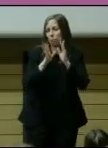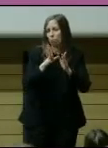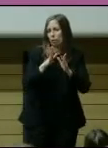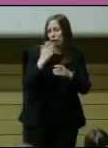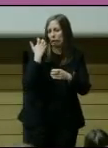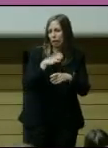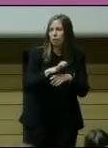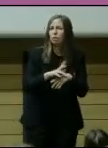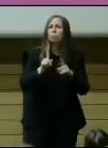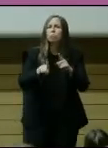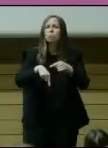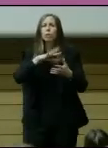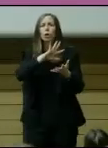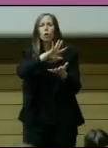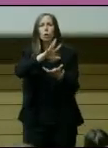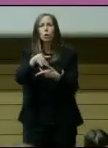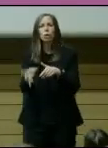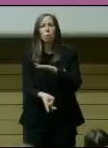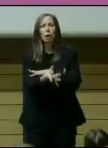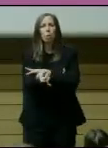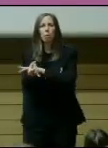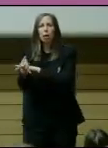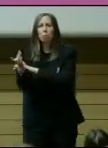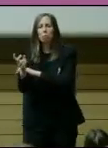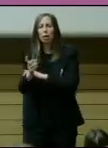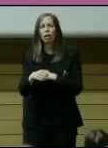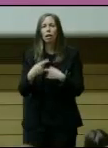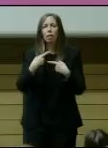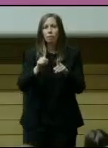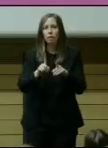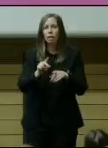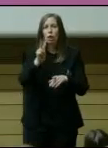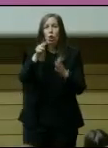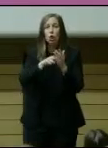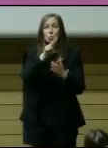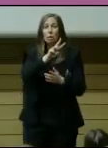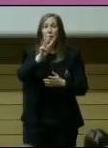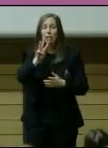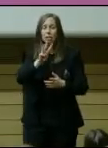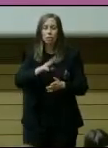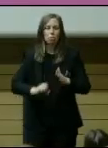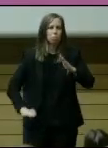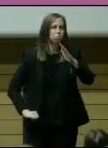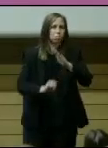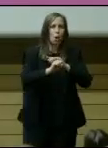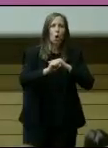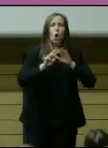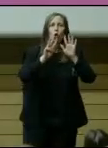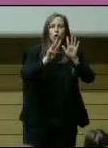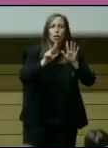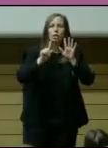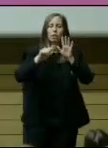pero vemos que bueno, van saliendo noticias de diferente índole, de diferente naturaleza, y en 2023 se peta aquí con